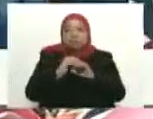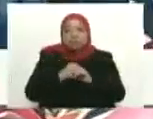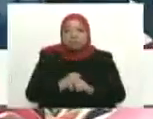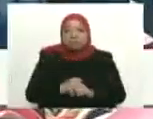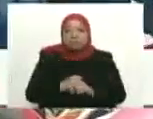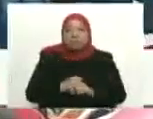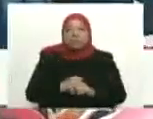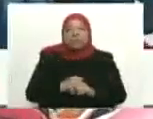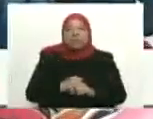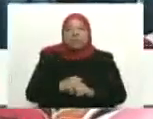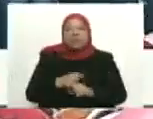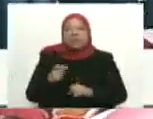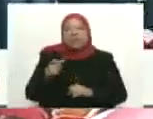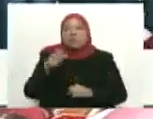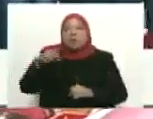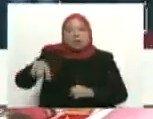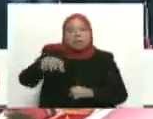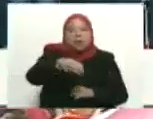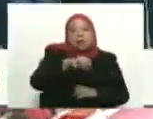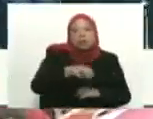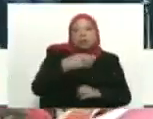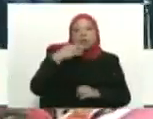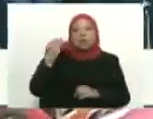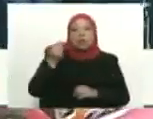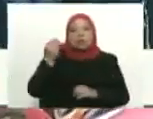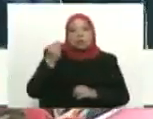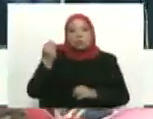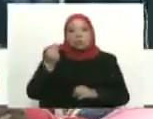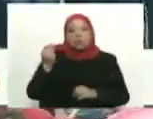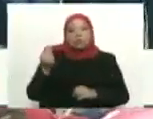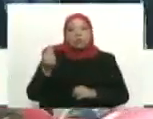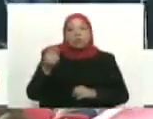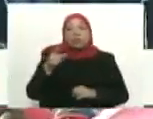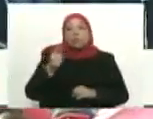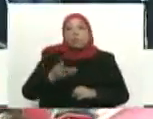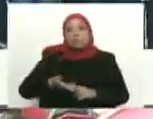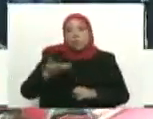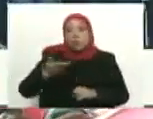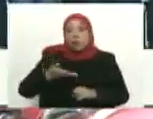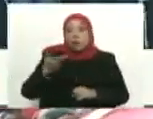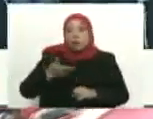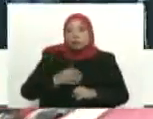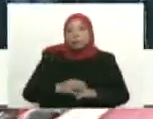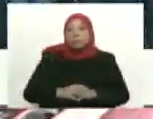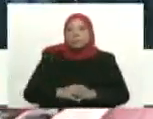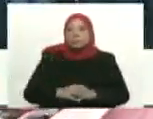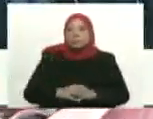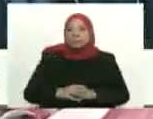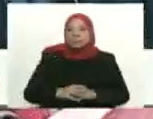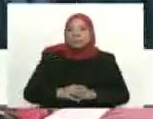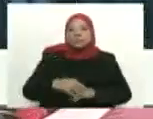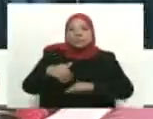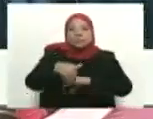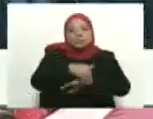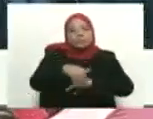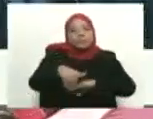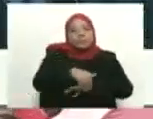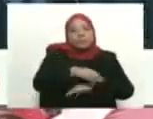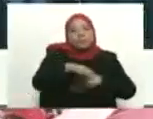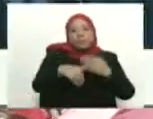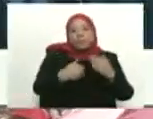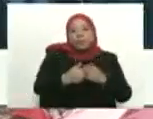territorialización de la JPSUV. Esa tarea hay que hacerla. Hay que llegar hasta la última calle como ha llegado el